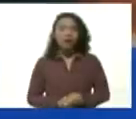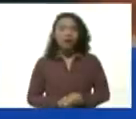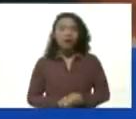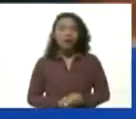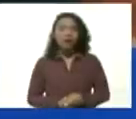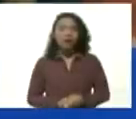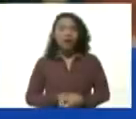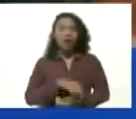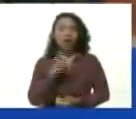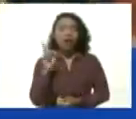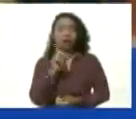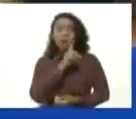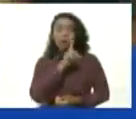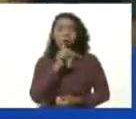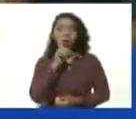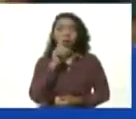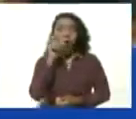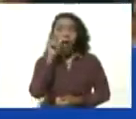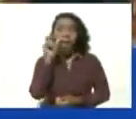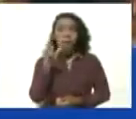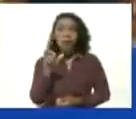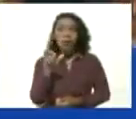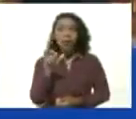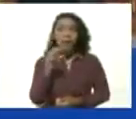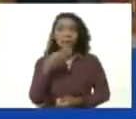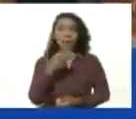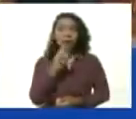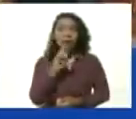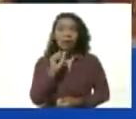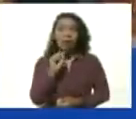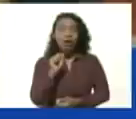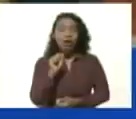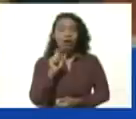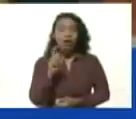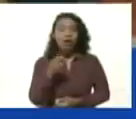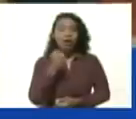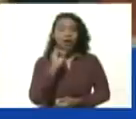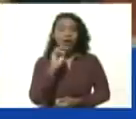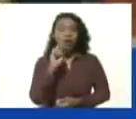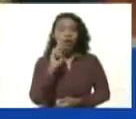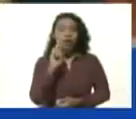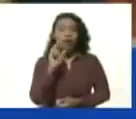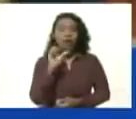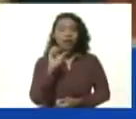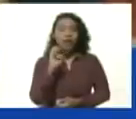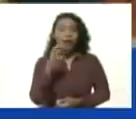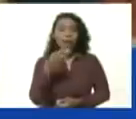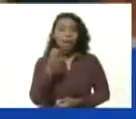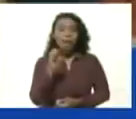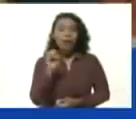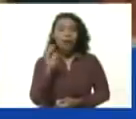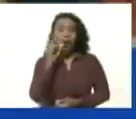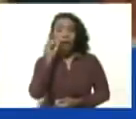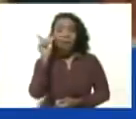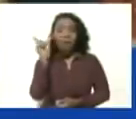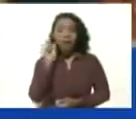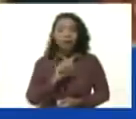Él se llama, su nombre de pila es Giuseppe Vincenzo Infantino.